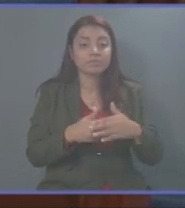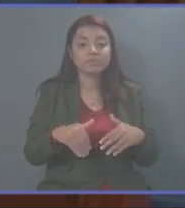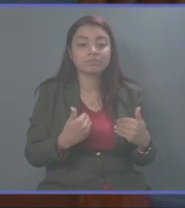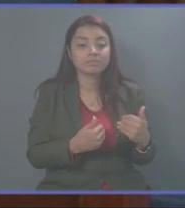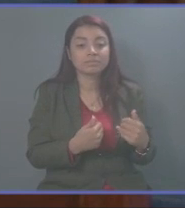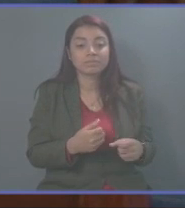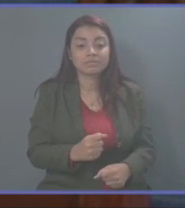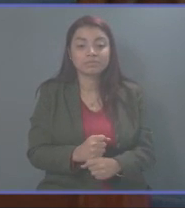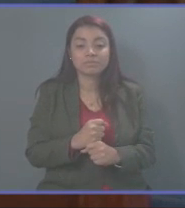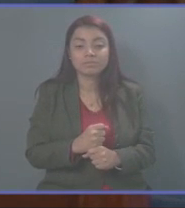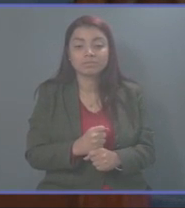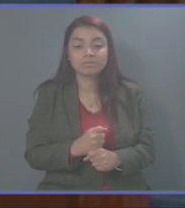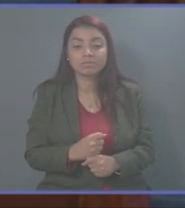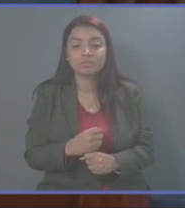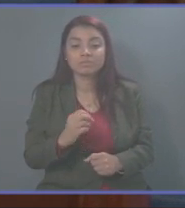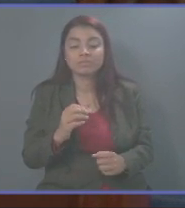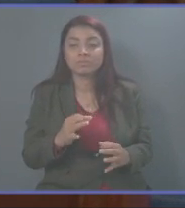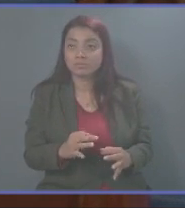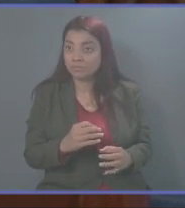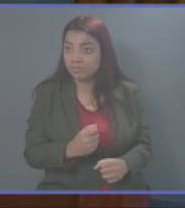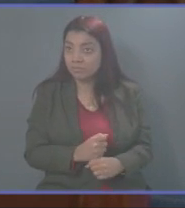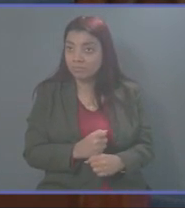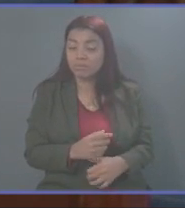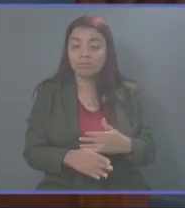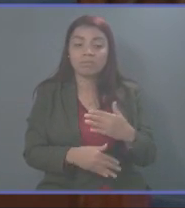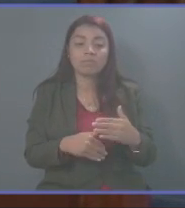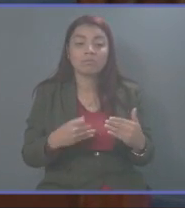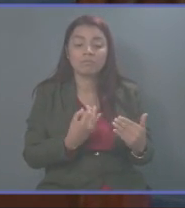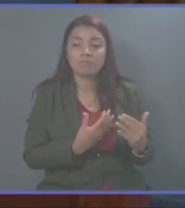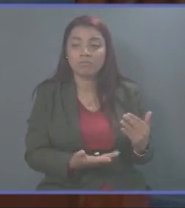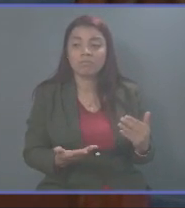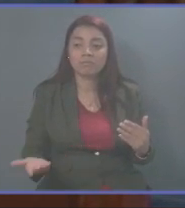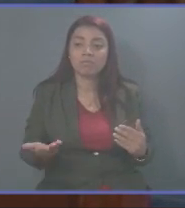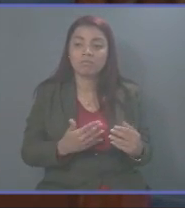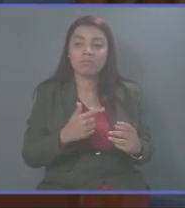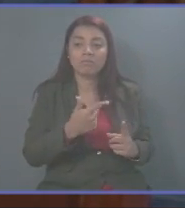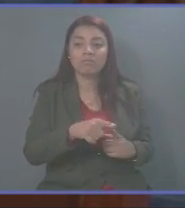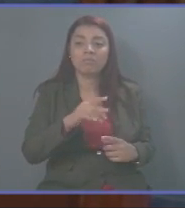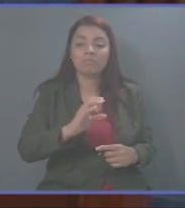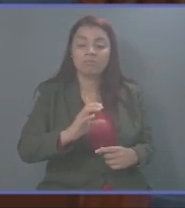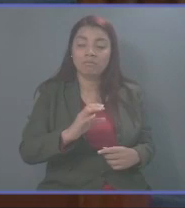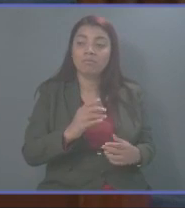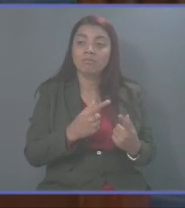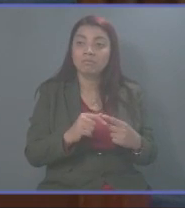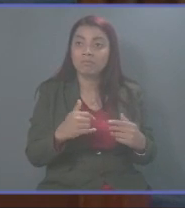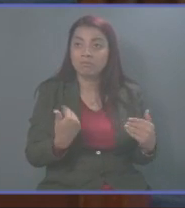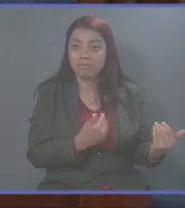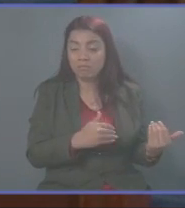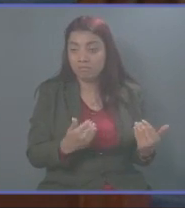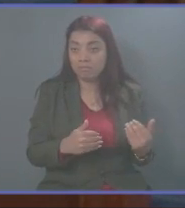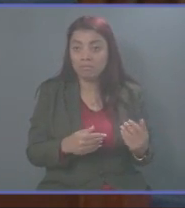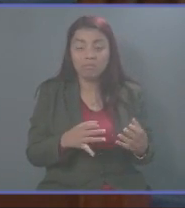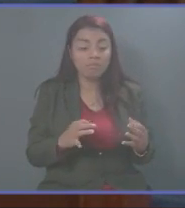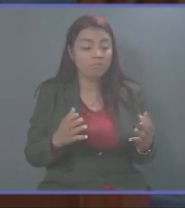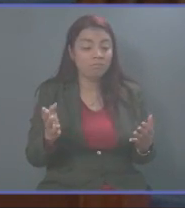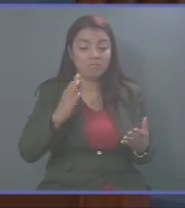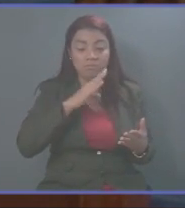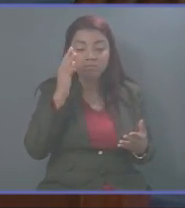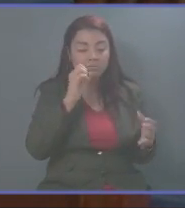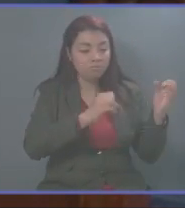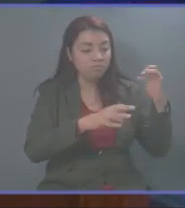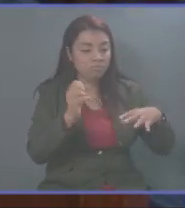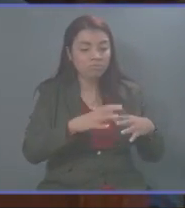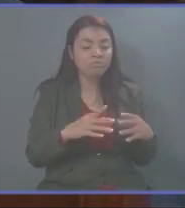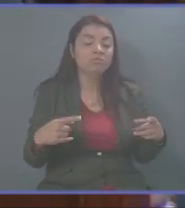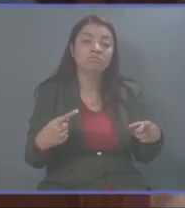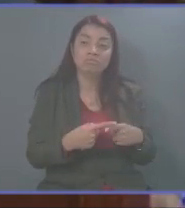seguros o garantías vigentes cuando así les sean requeridas; literal C, cuando las actividades de manejo integral de los residuos contravengan